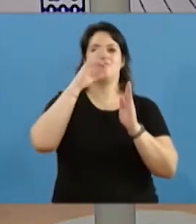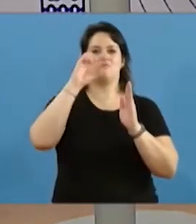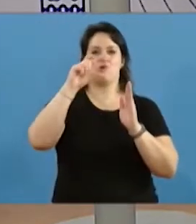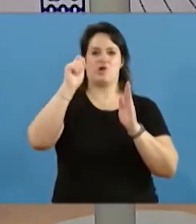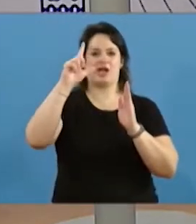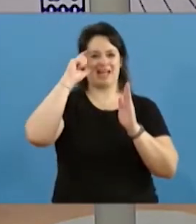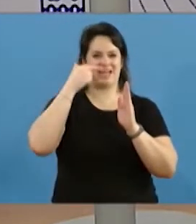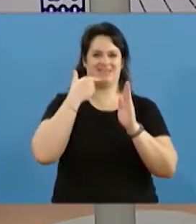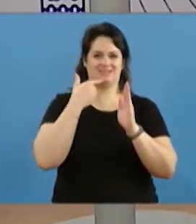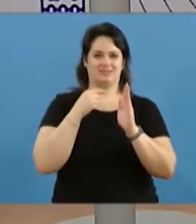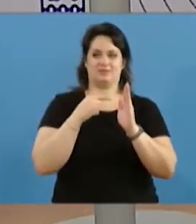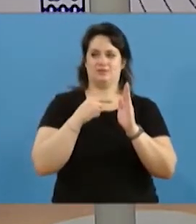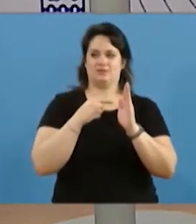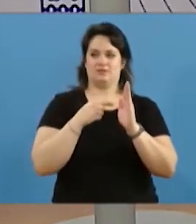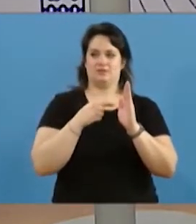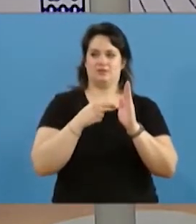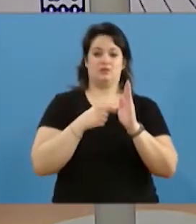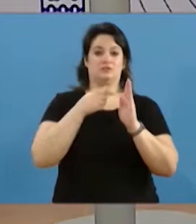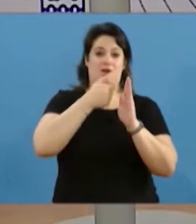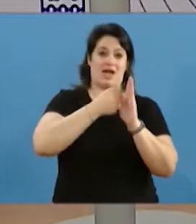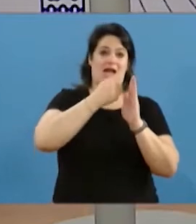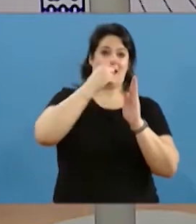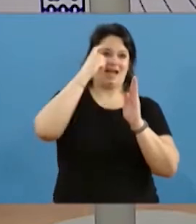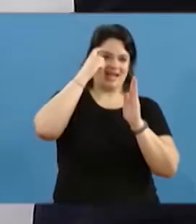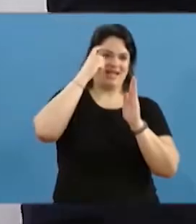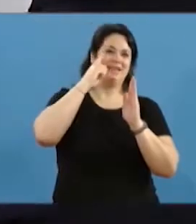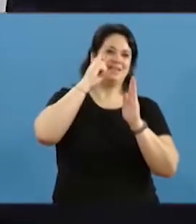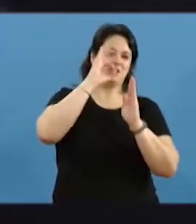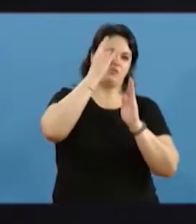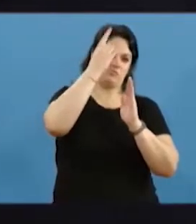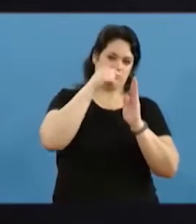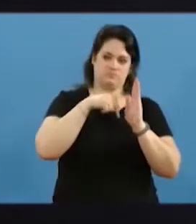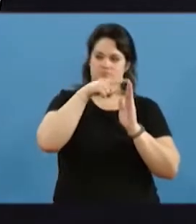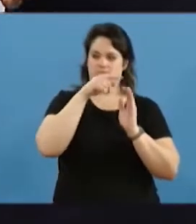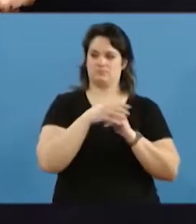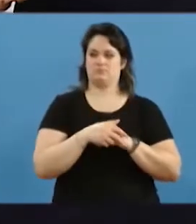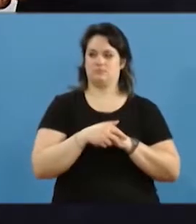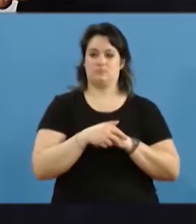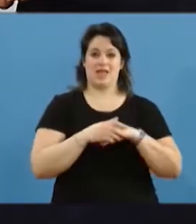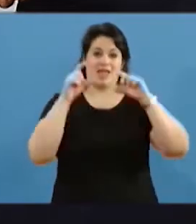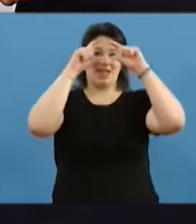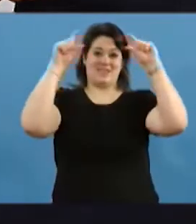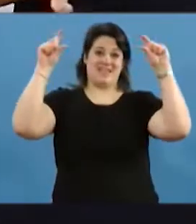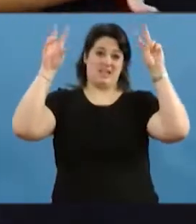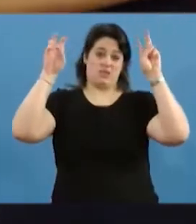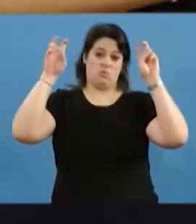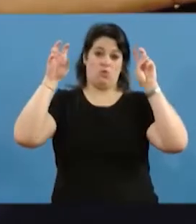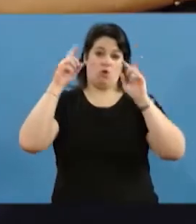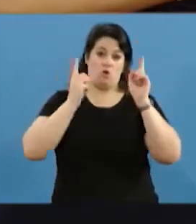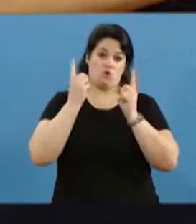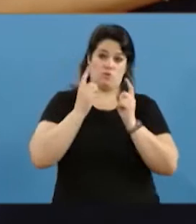¿sí? Bien. Por eso dice vocal A, E, I, O, U. Bien. ¿Sí? El título de este gráfico, ¿cuál